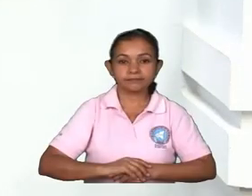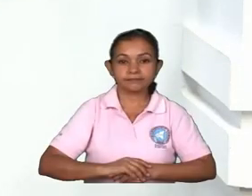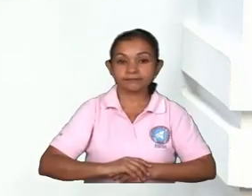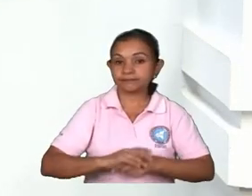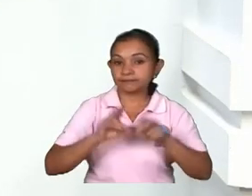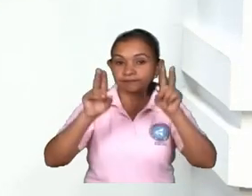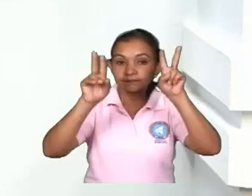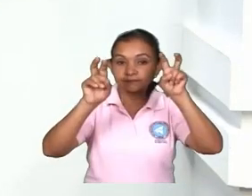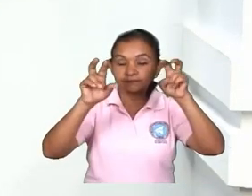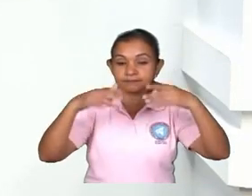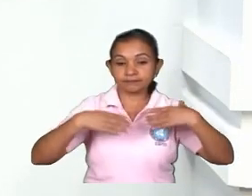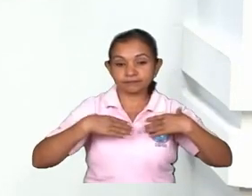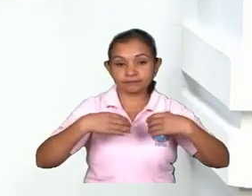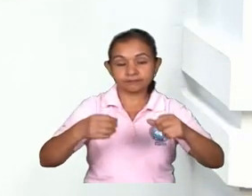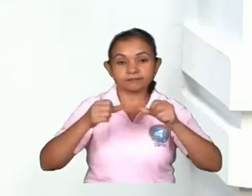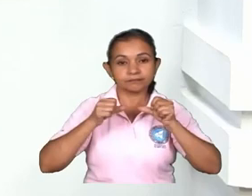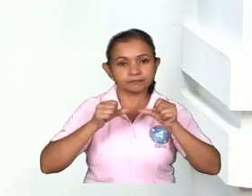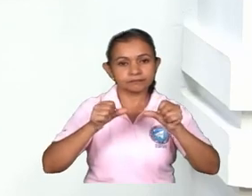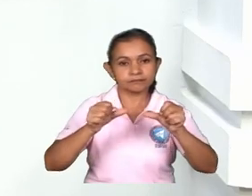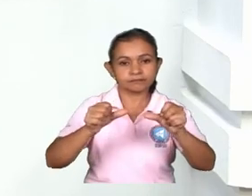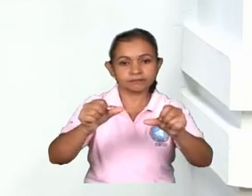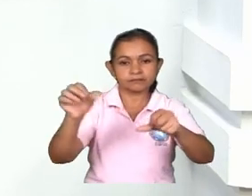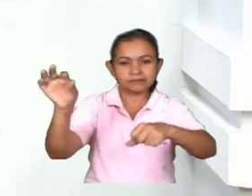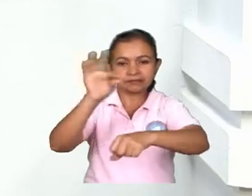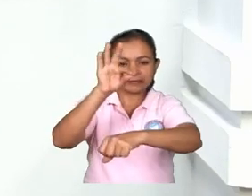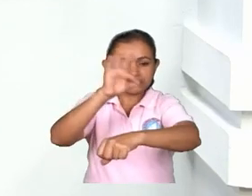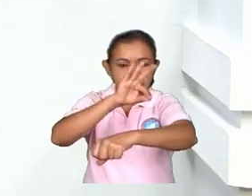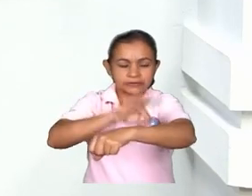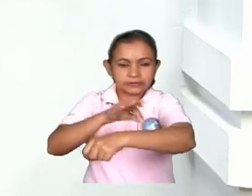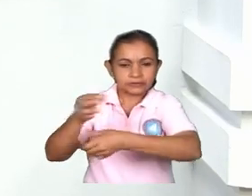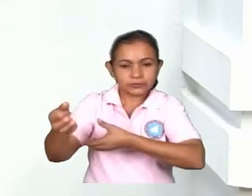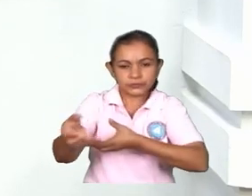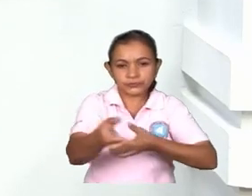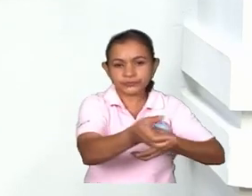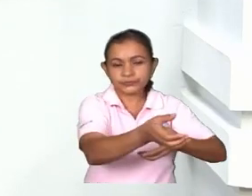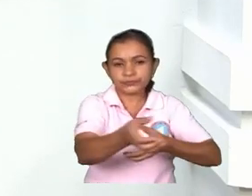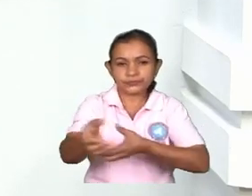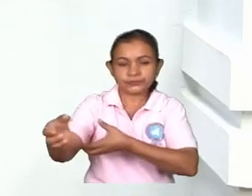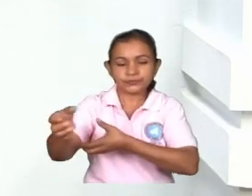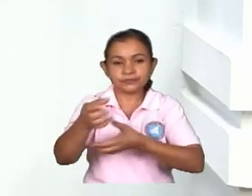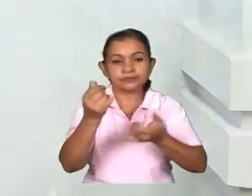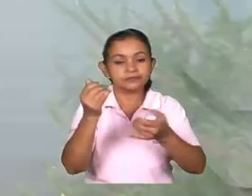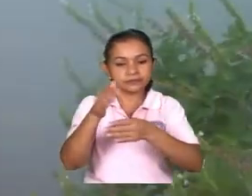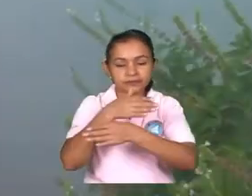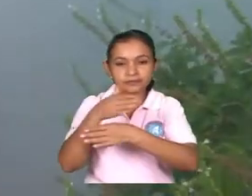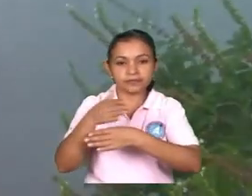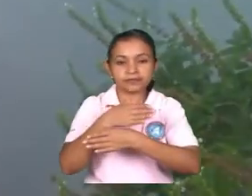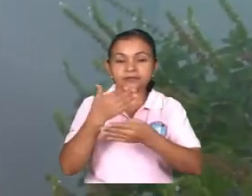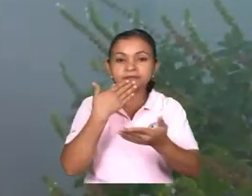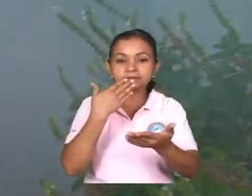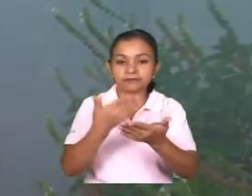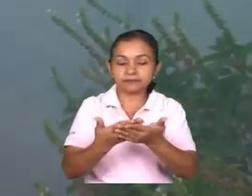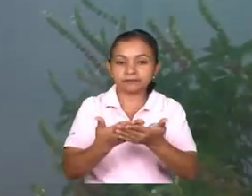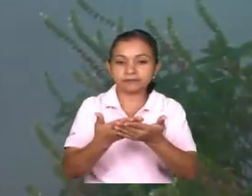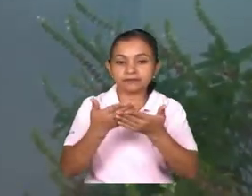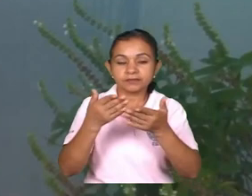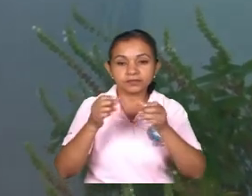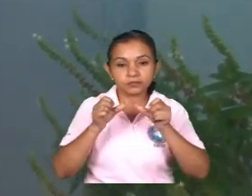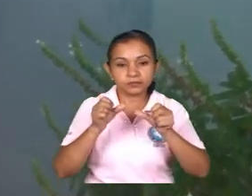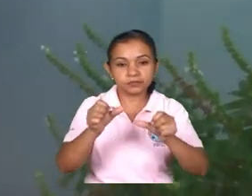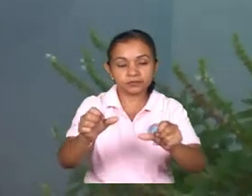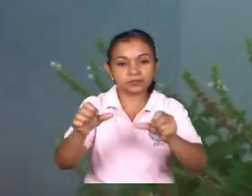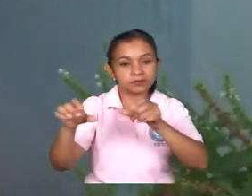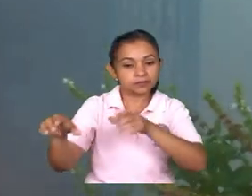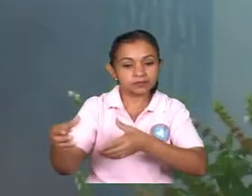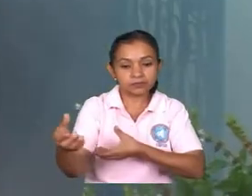En temas de salud, continúa la exterminación de mosquitos transmisores del dengue, Zika y chikungunya. gracias a las jornadas de fumigación que el Ministerio de